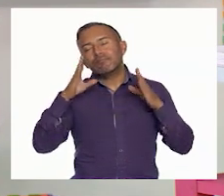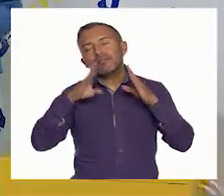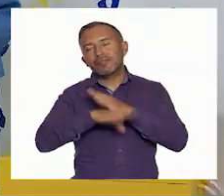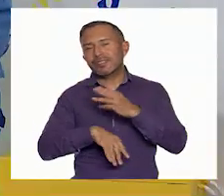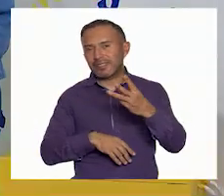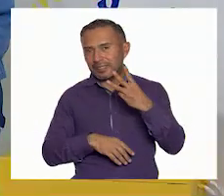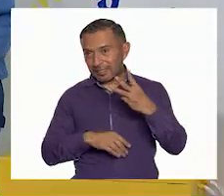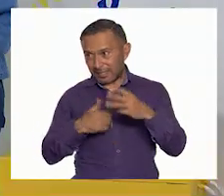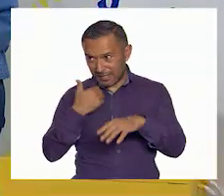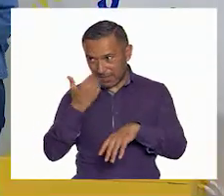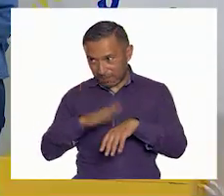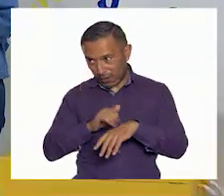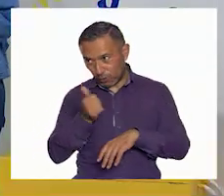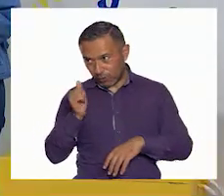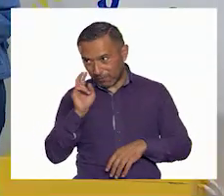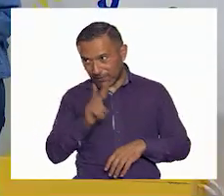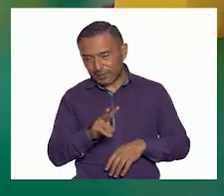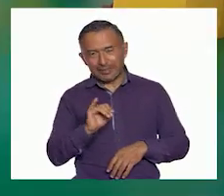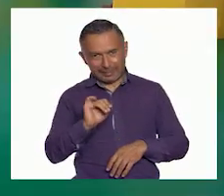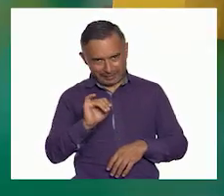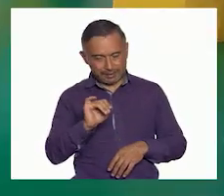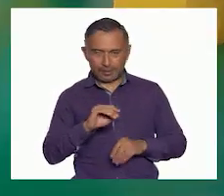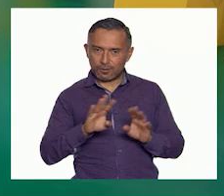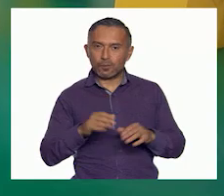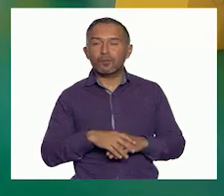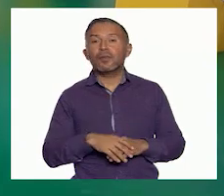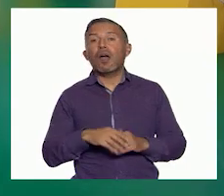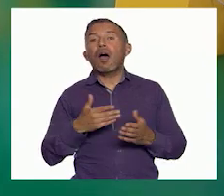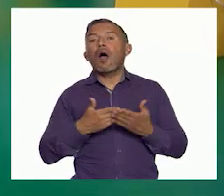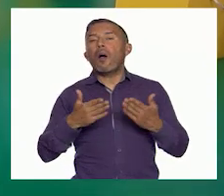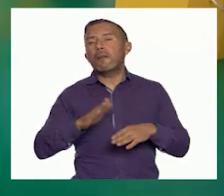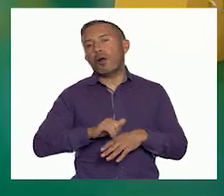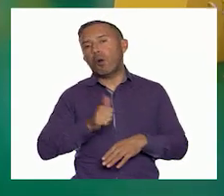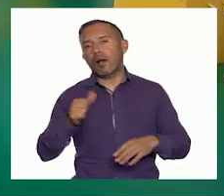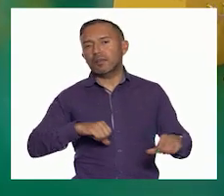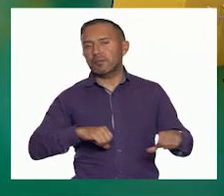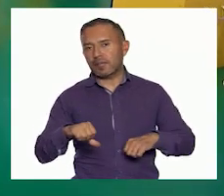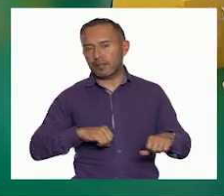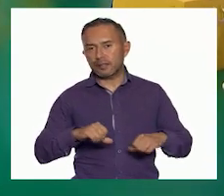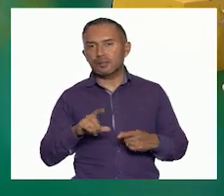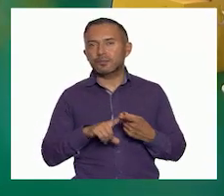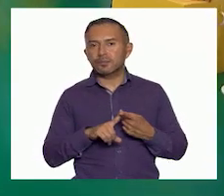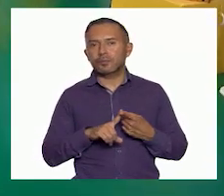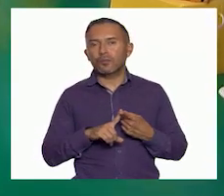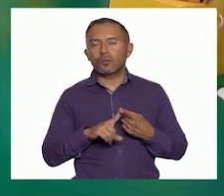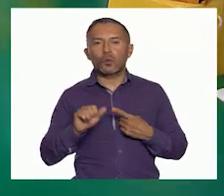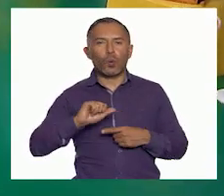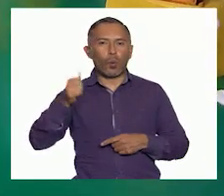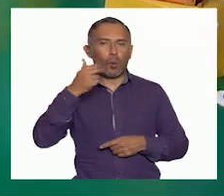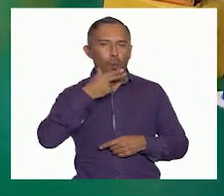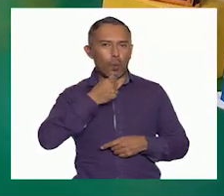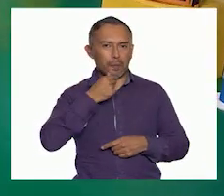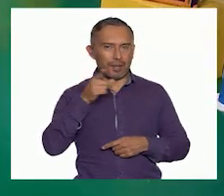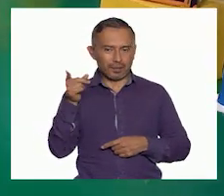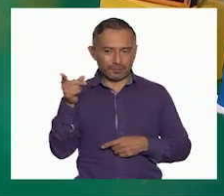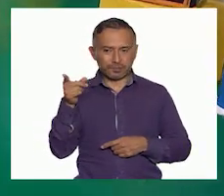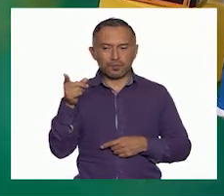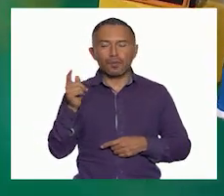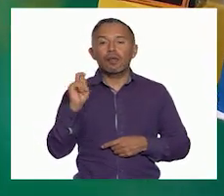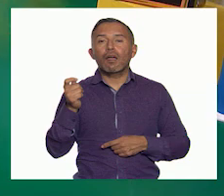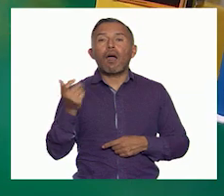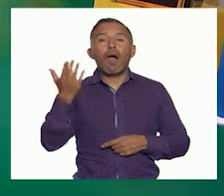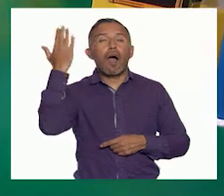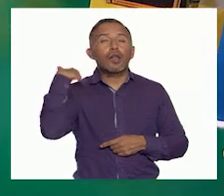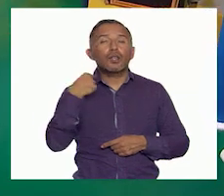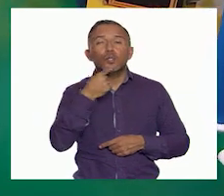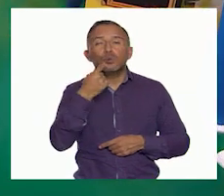Por supuesto que sí. Bueno, pues entonces vamos a ver una actividad más que nos comparte otro señor de lo que él hacía cuando